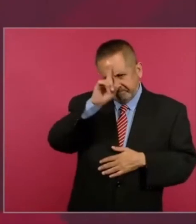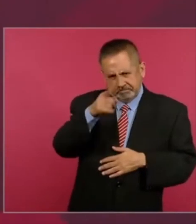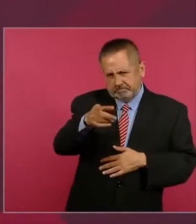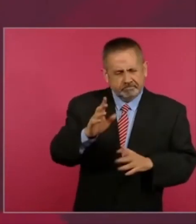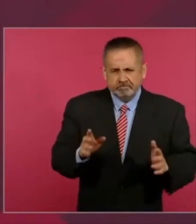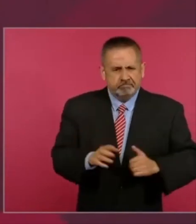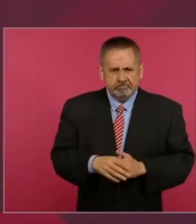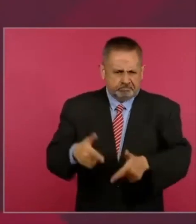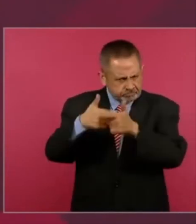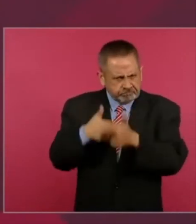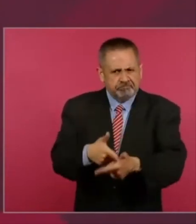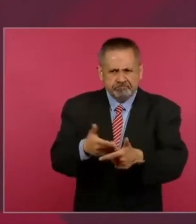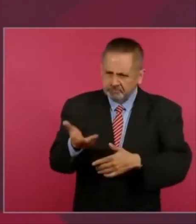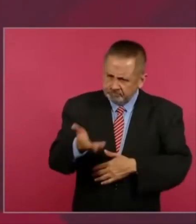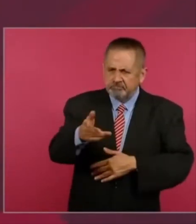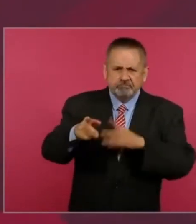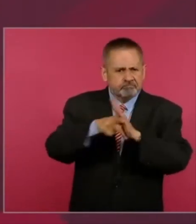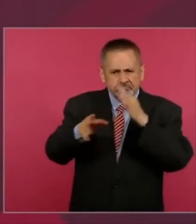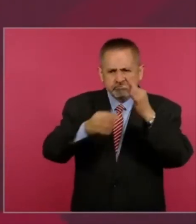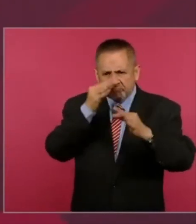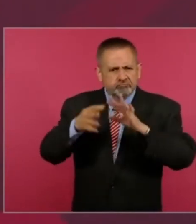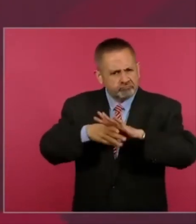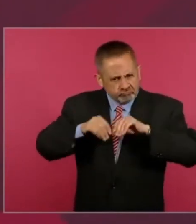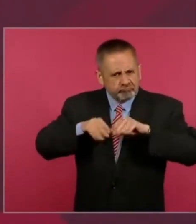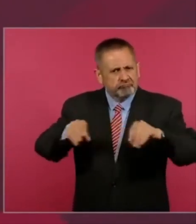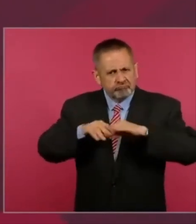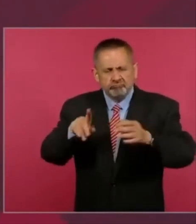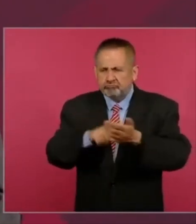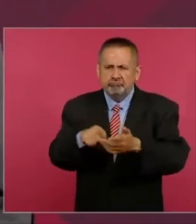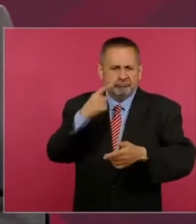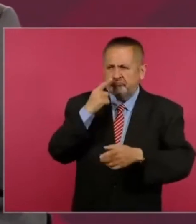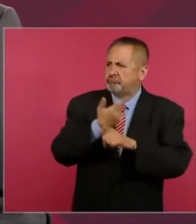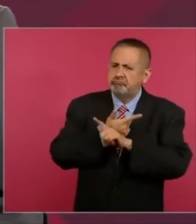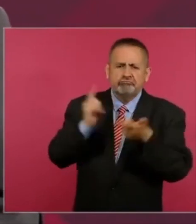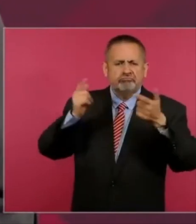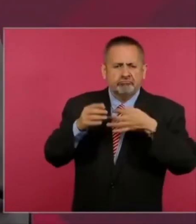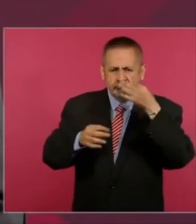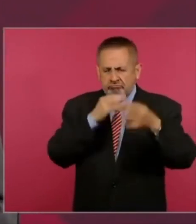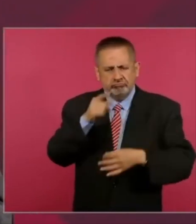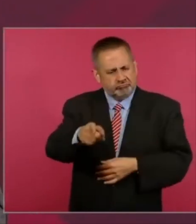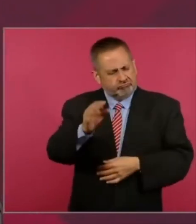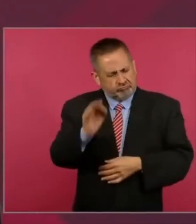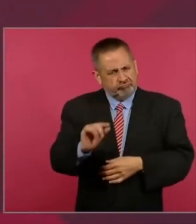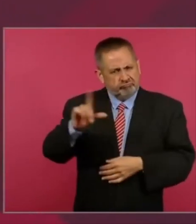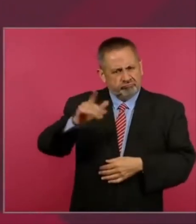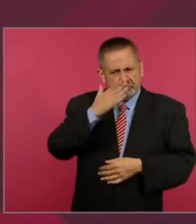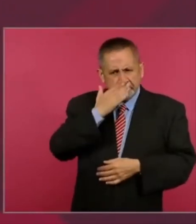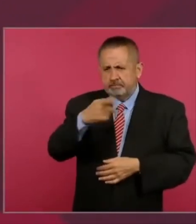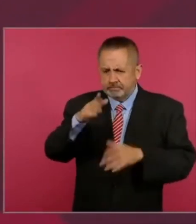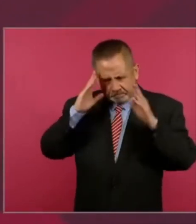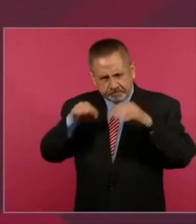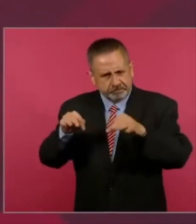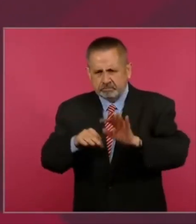que sigas ejerciendo con libertad tu profesión, tu